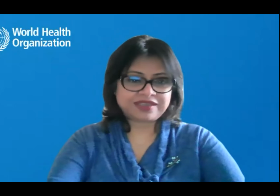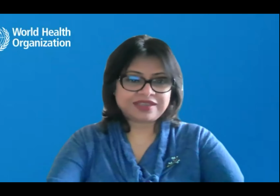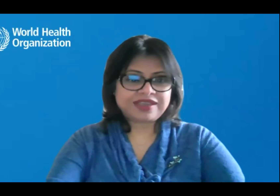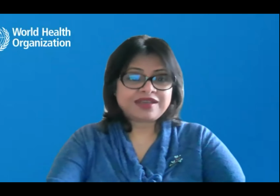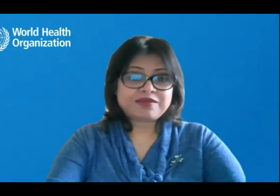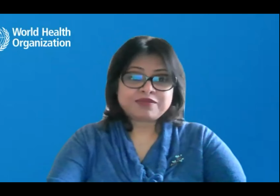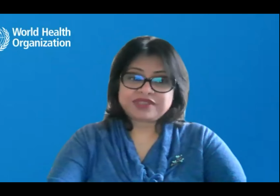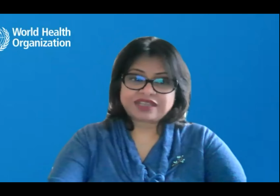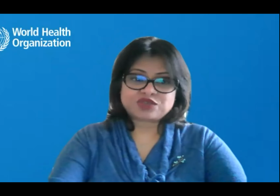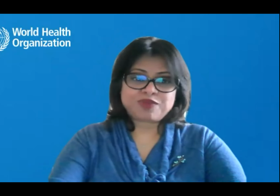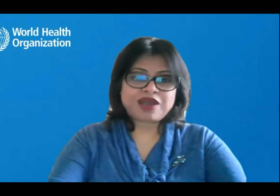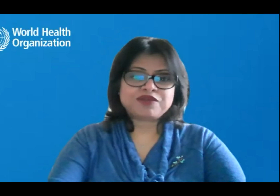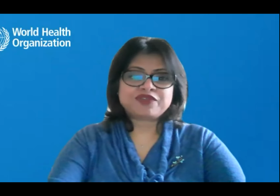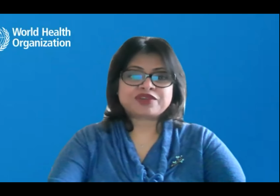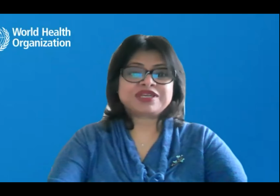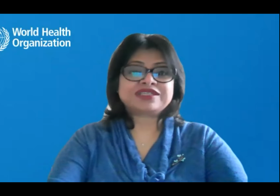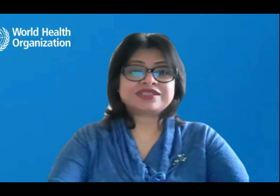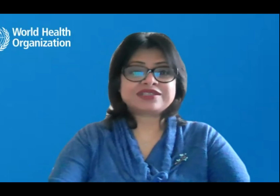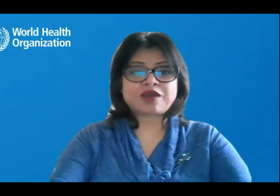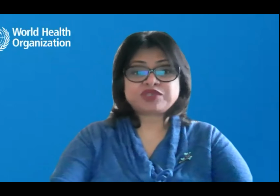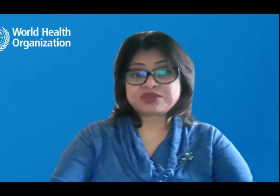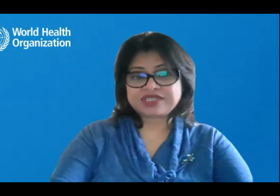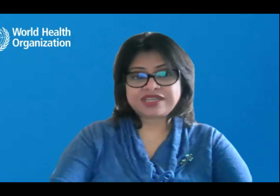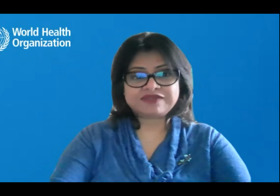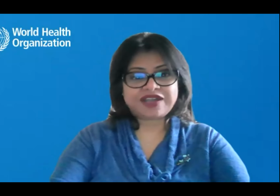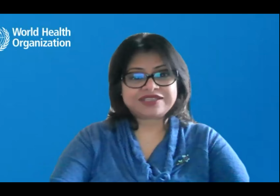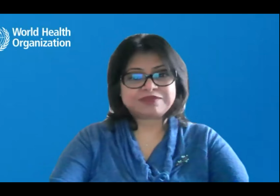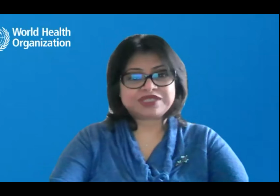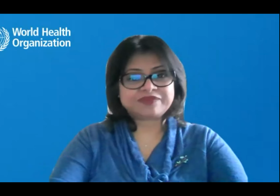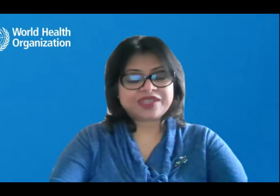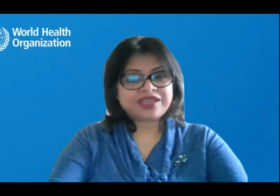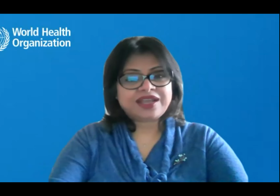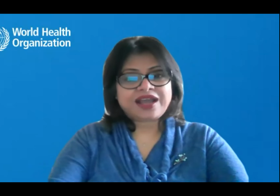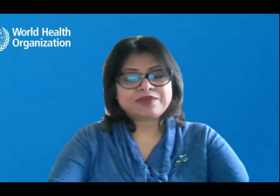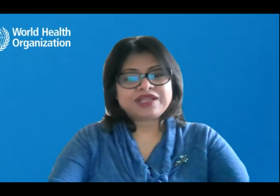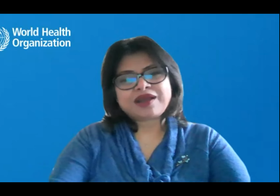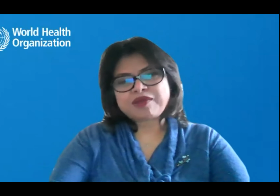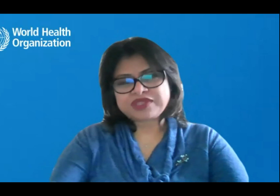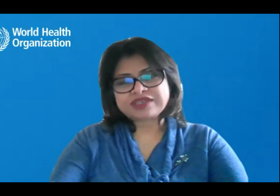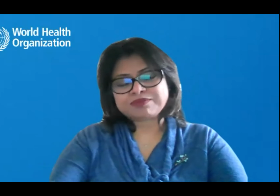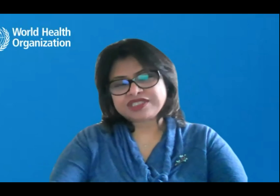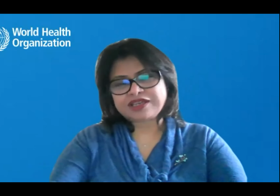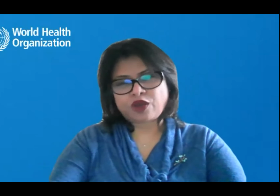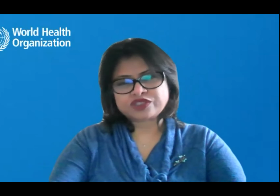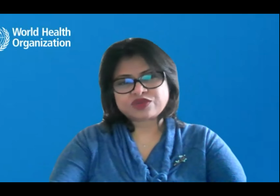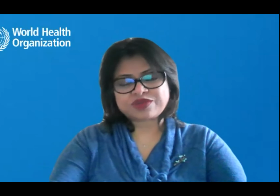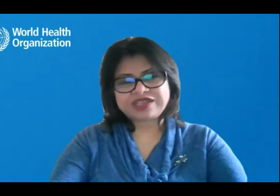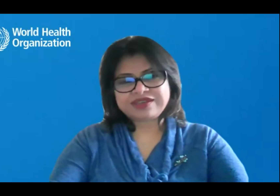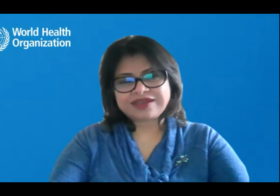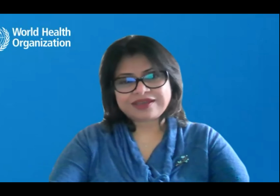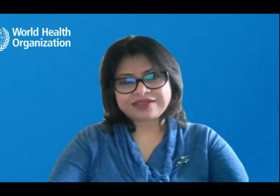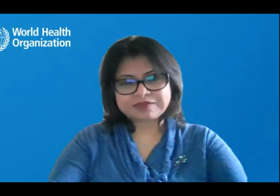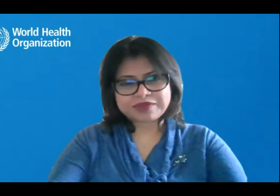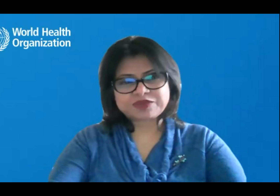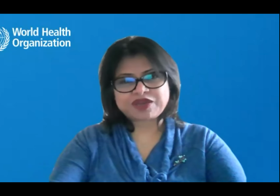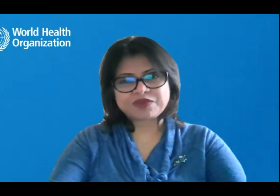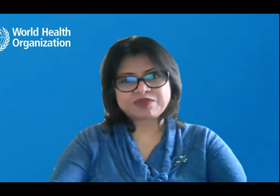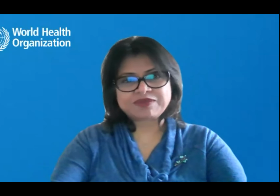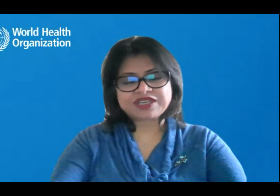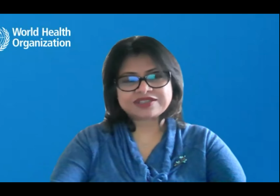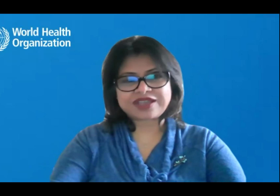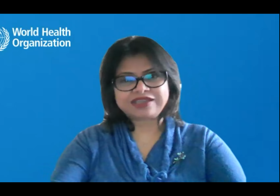de compartir mis ideas sobre este tema. Gracias a la OPS por crear esta oportunidad y por invitarme. Creo que